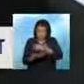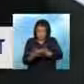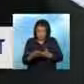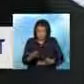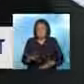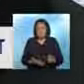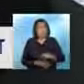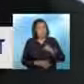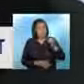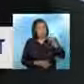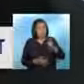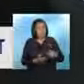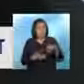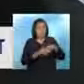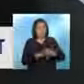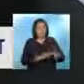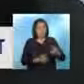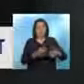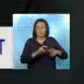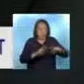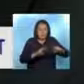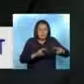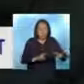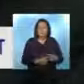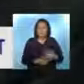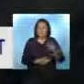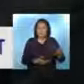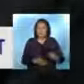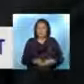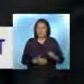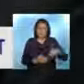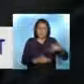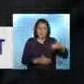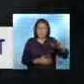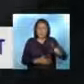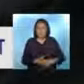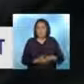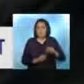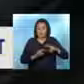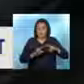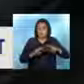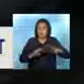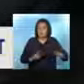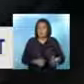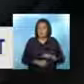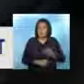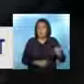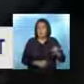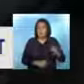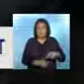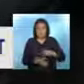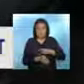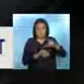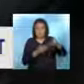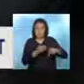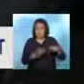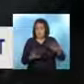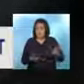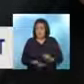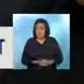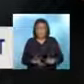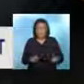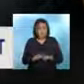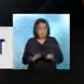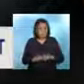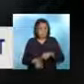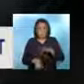tan complicada como estar en un proceso de investigación por delito. Y por si acaso, más adelante se van a dar investigaciones contra profesionales destacados,